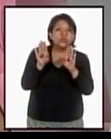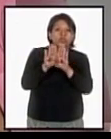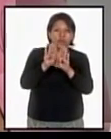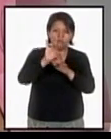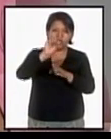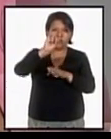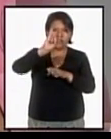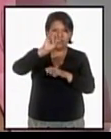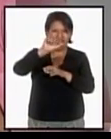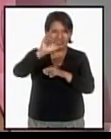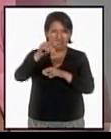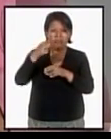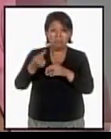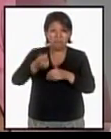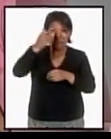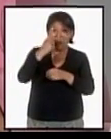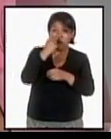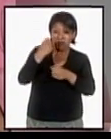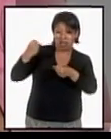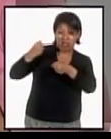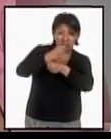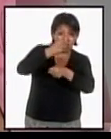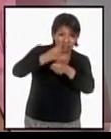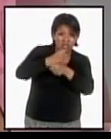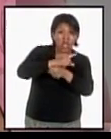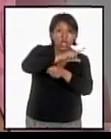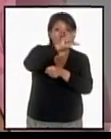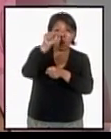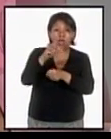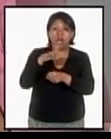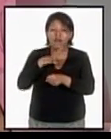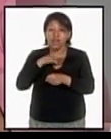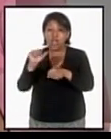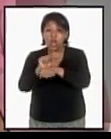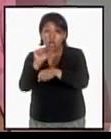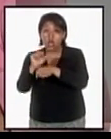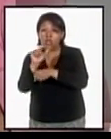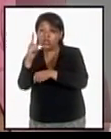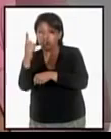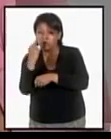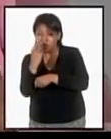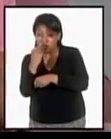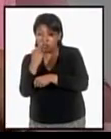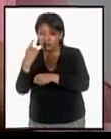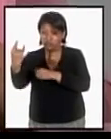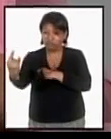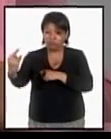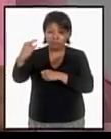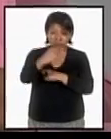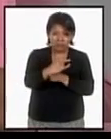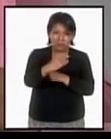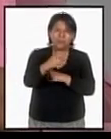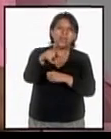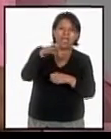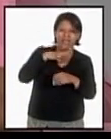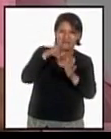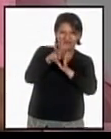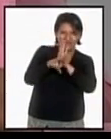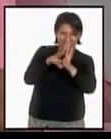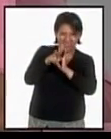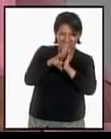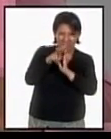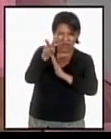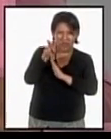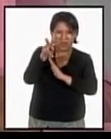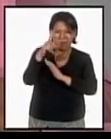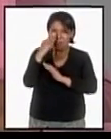agredido por un oficial antes de que llegara la patrulla 73003. Incluso la toma que la